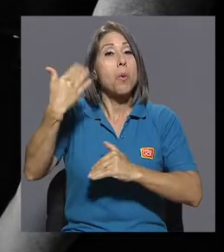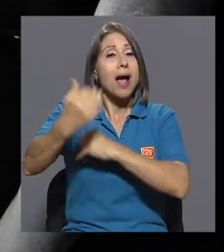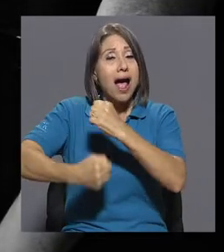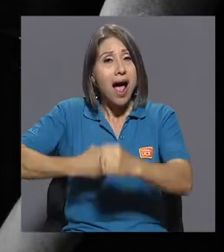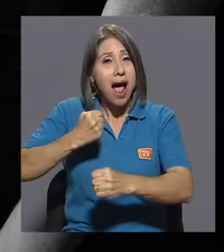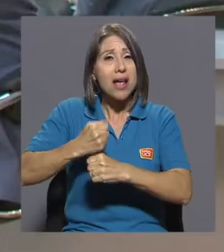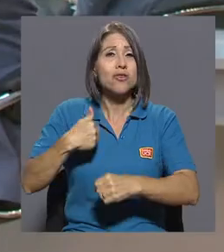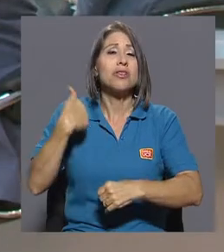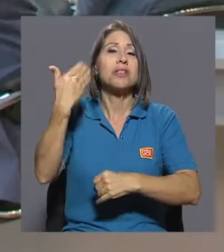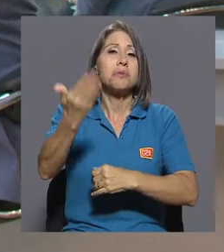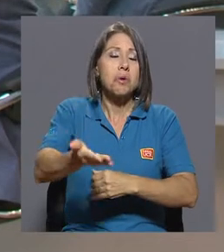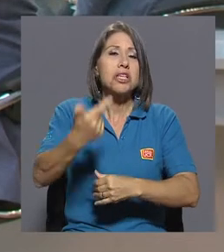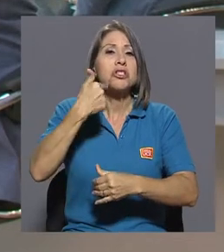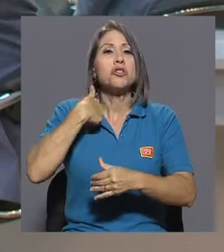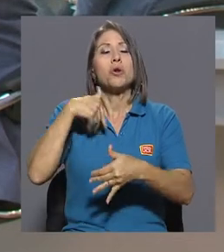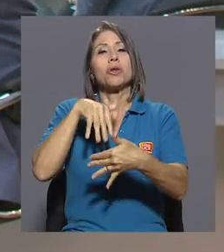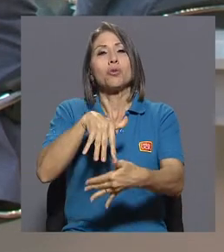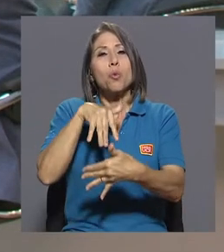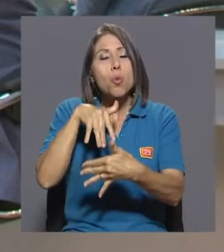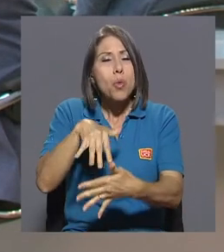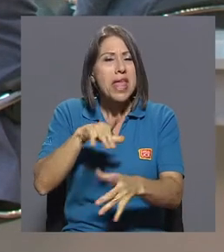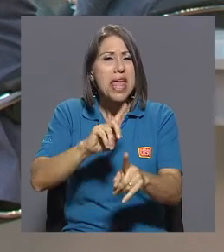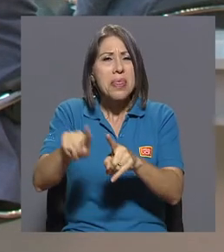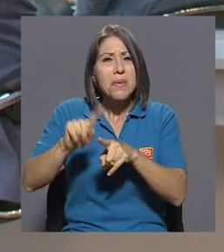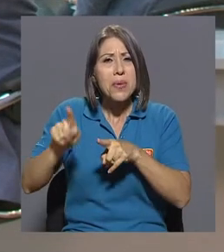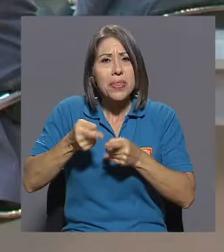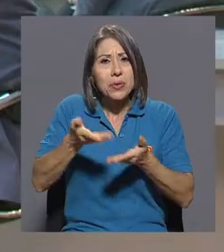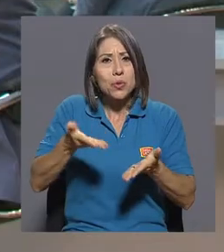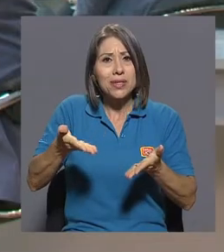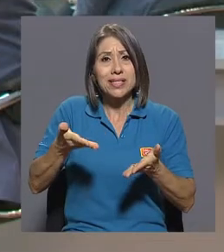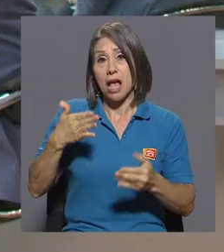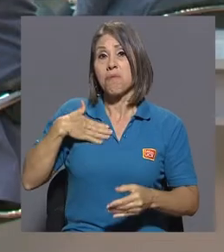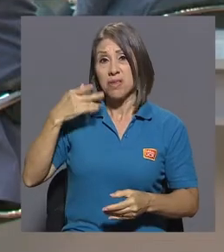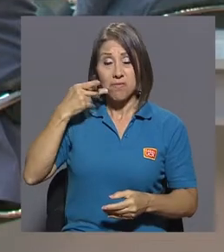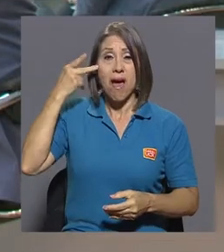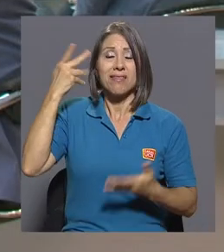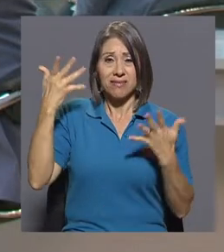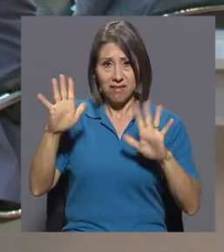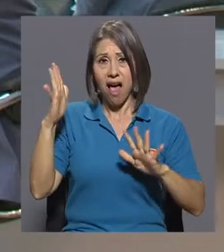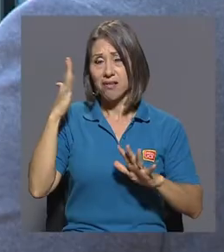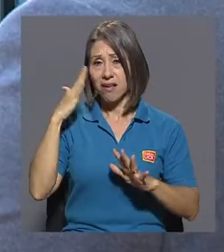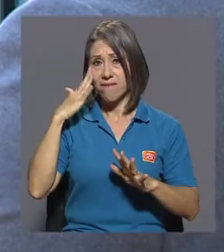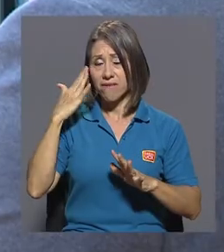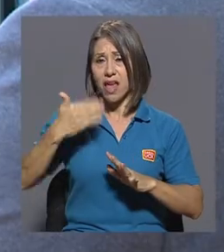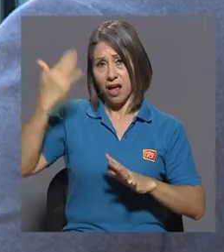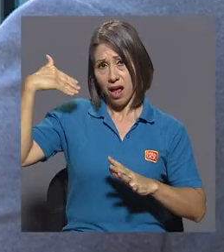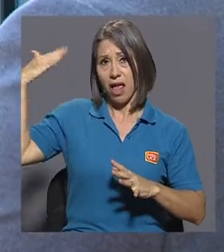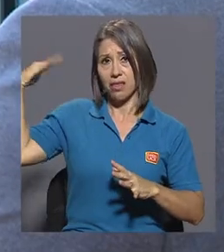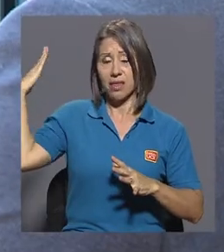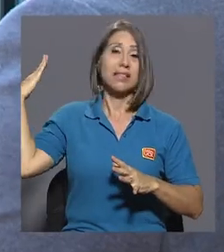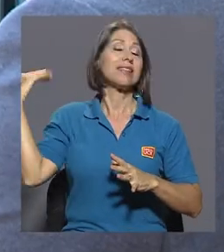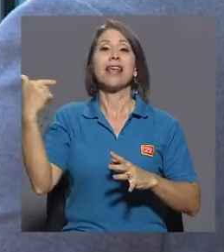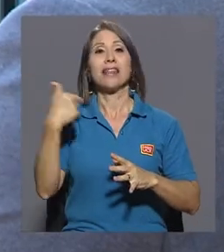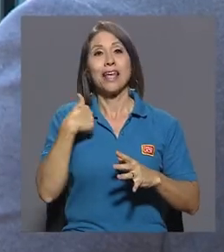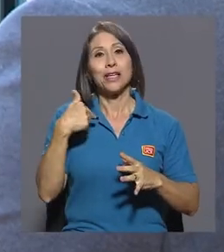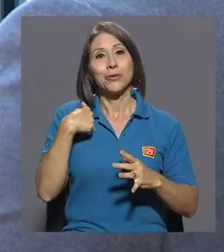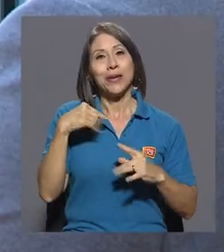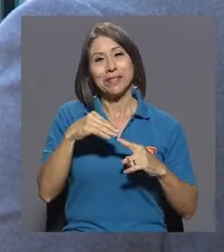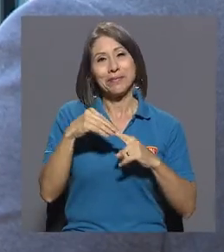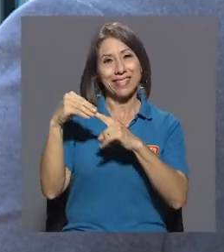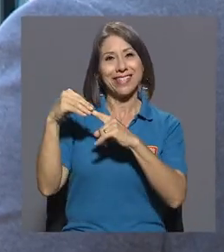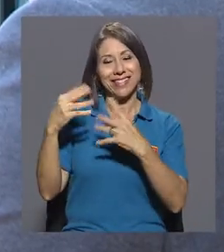clases de pintura y siempre, creo que mis papás sabían desde muy antes de que yo era especial,